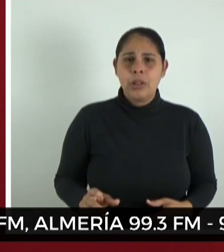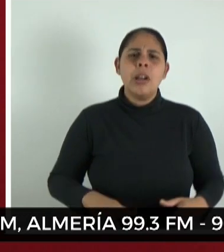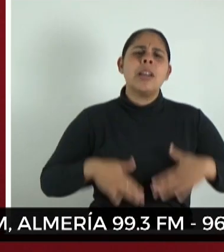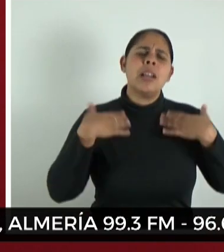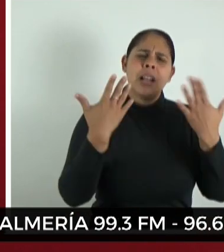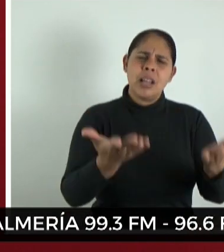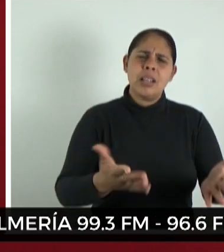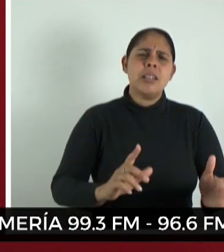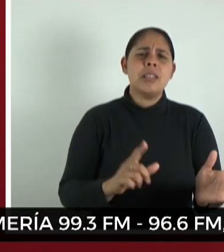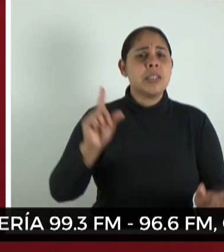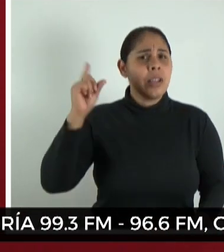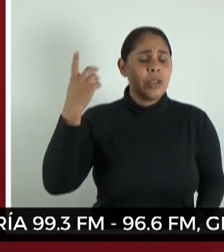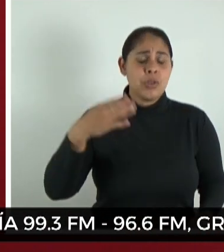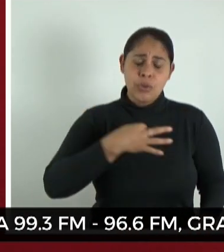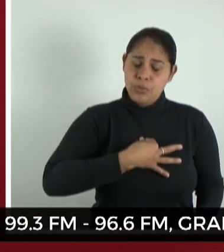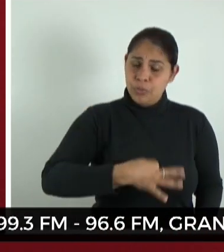Lo que la ley